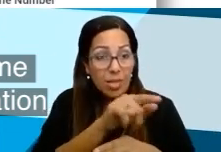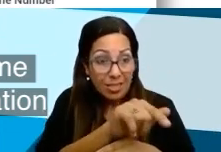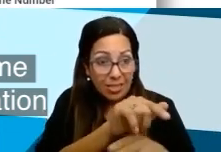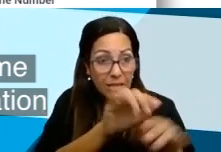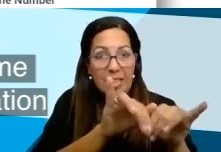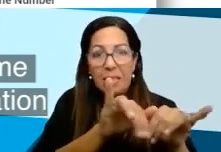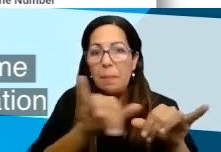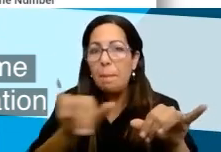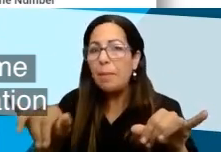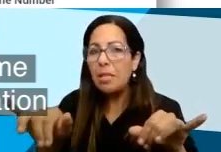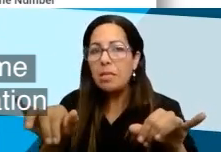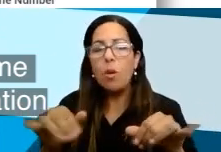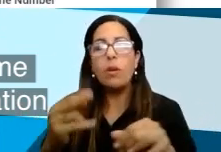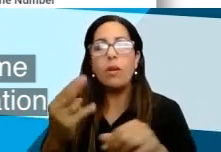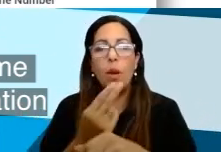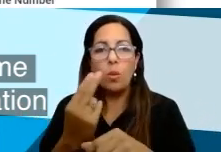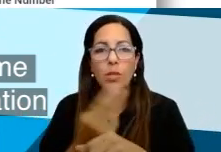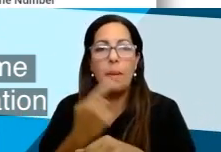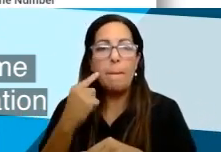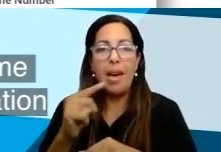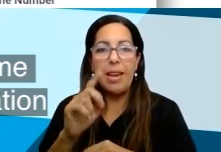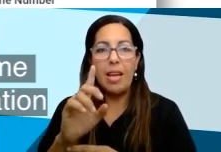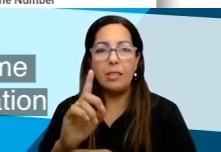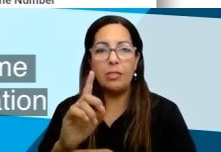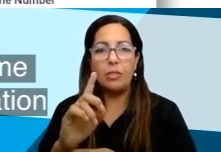vamos a utilizar para fines del DUNS.